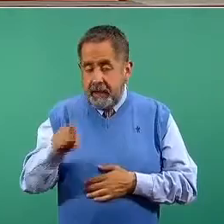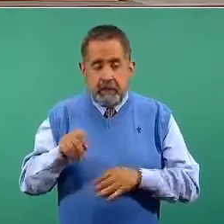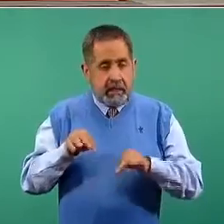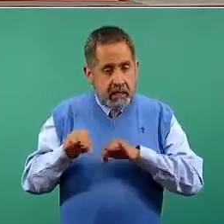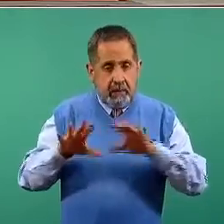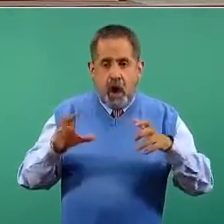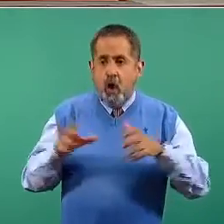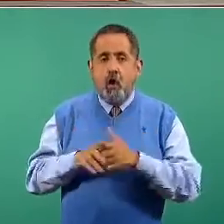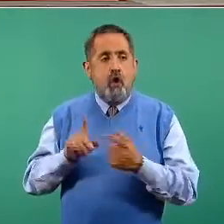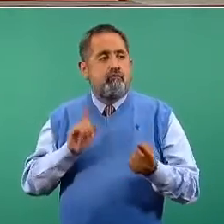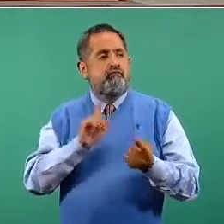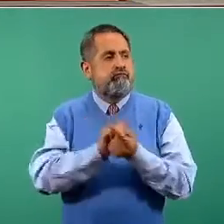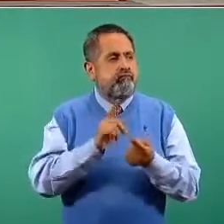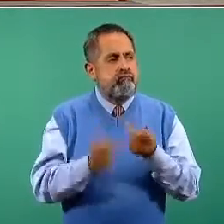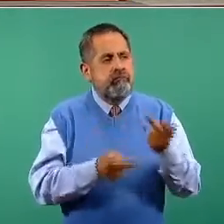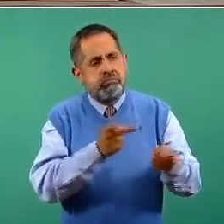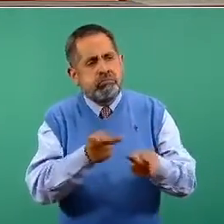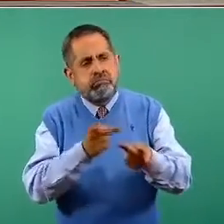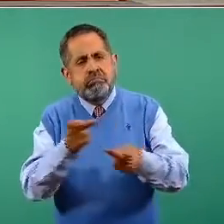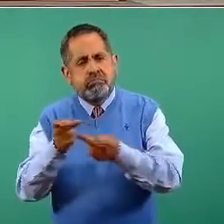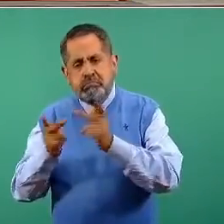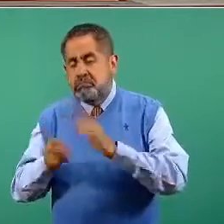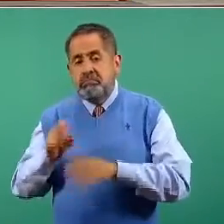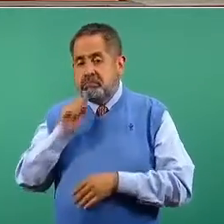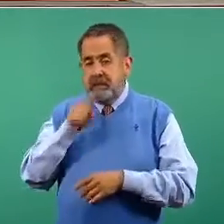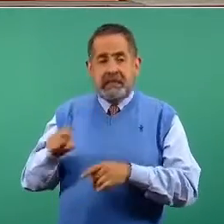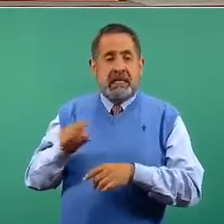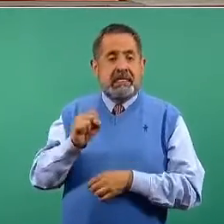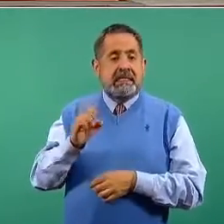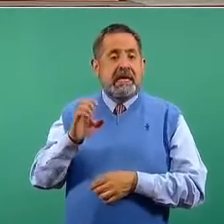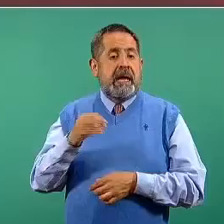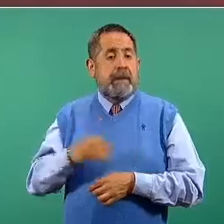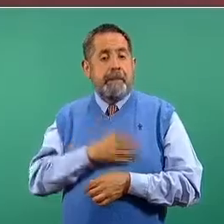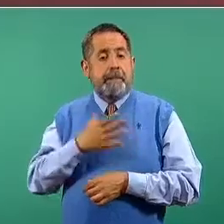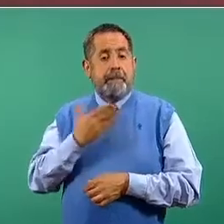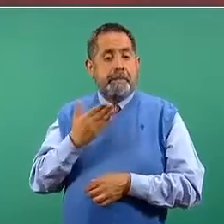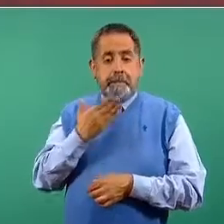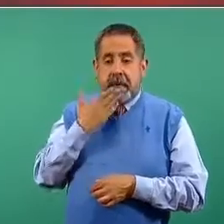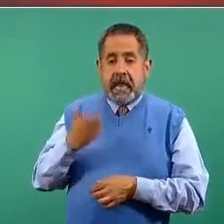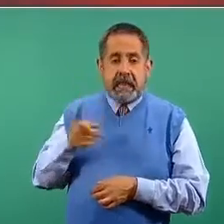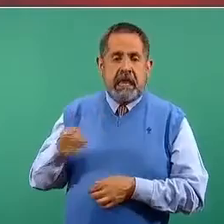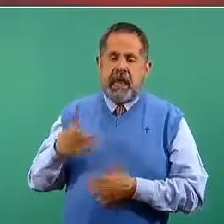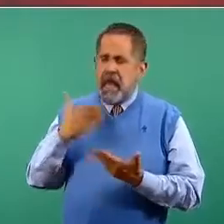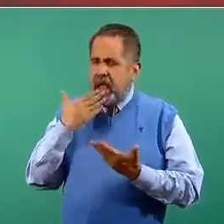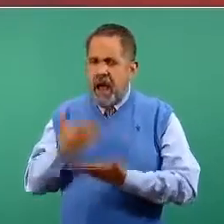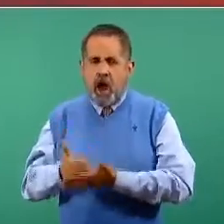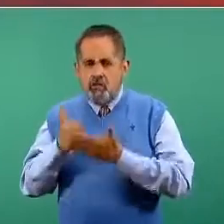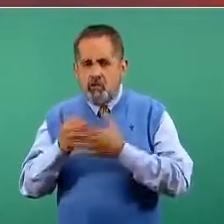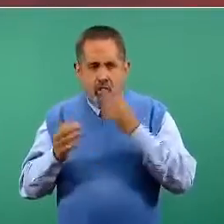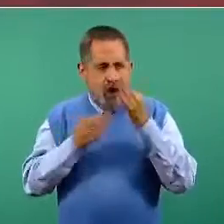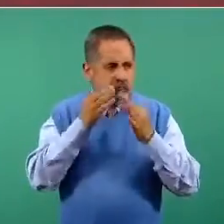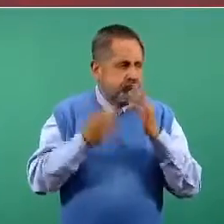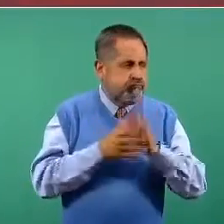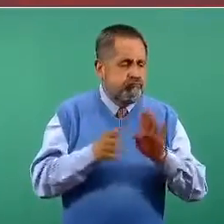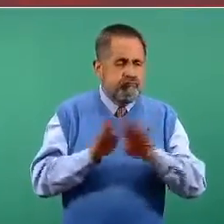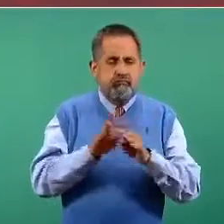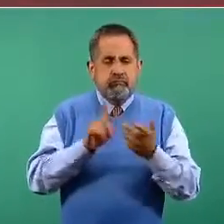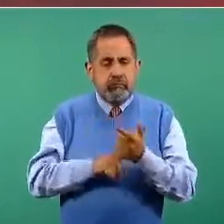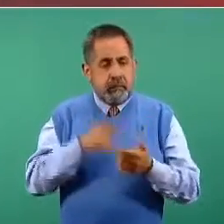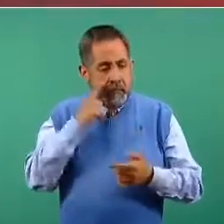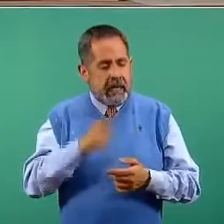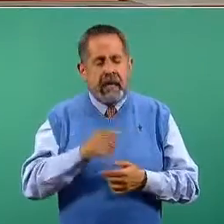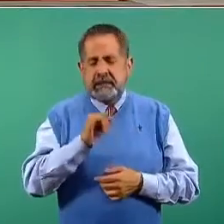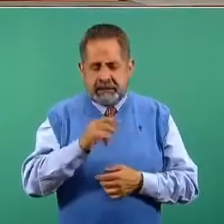campo ha sido sumamente importante. Lo que hace el sistema de bienestar al nivel de las localidades ayudó a renovar, refrendar